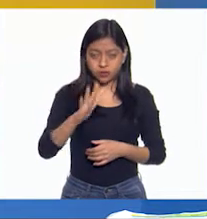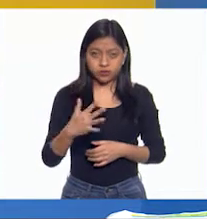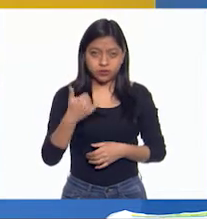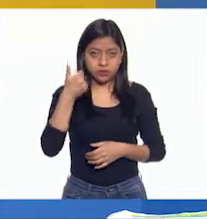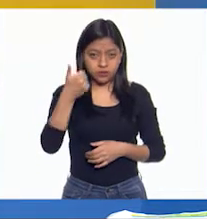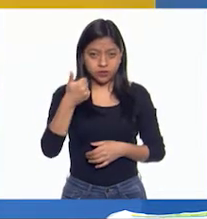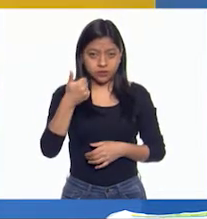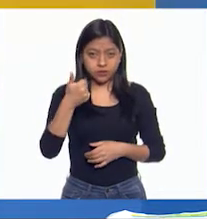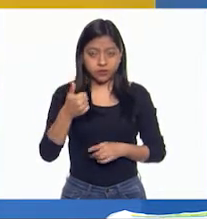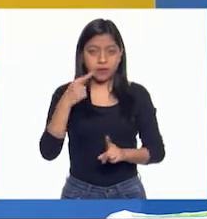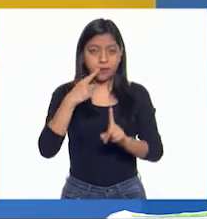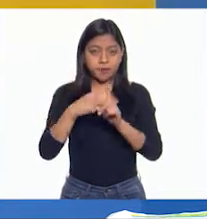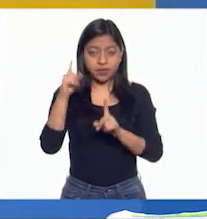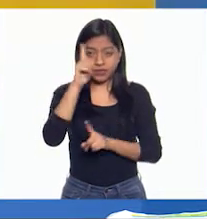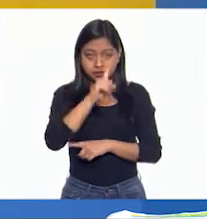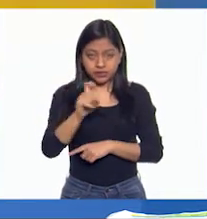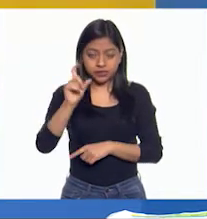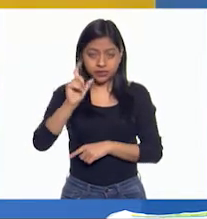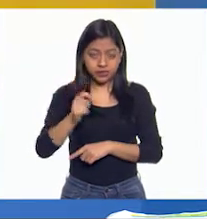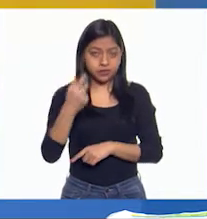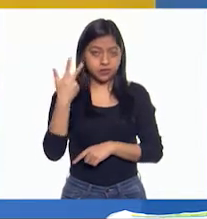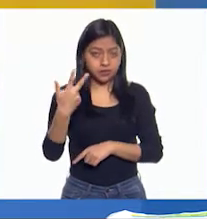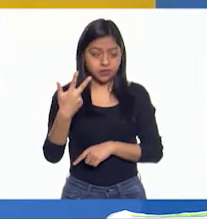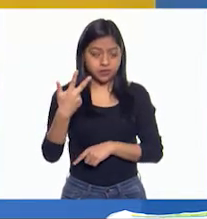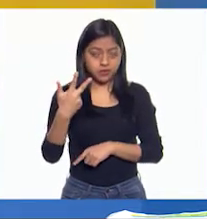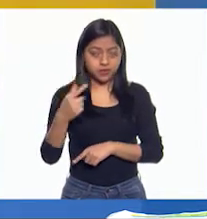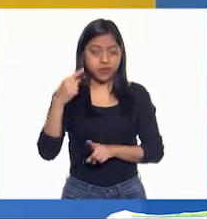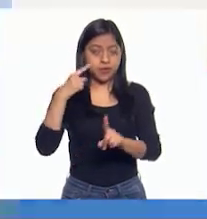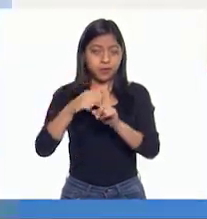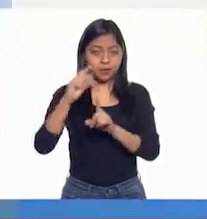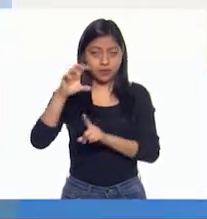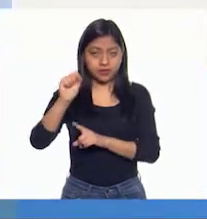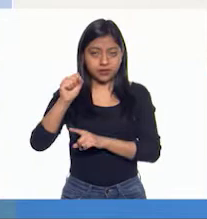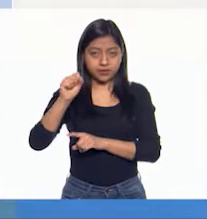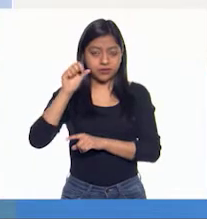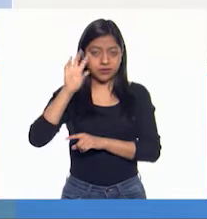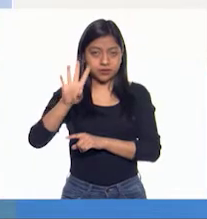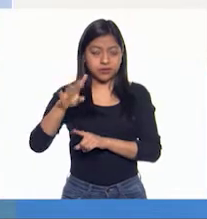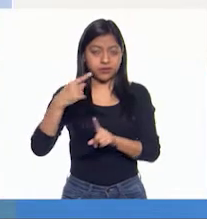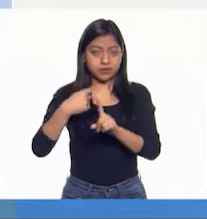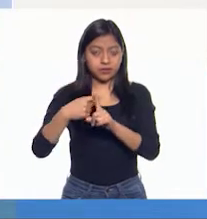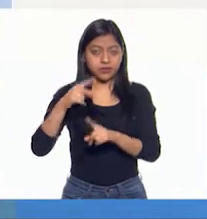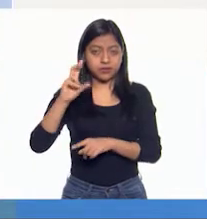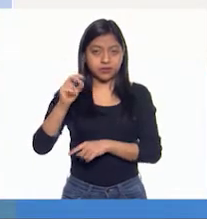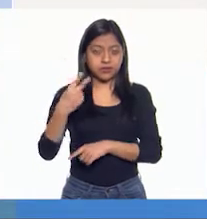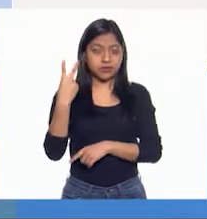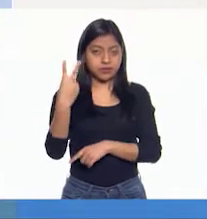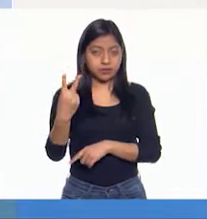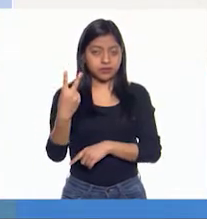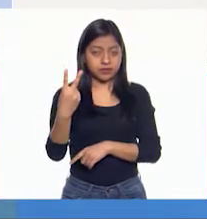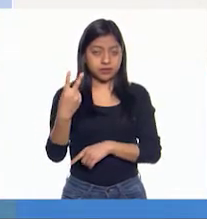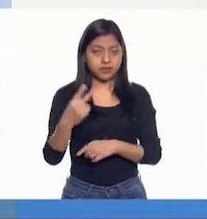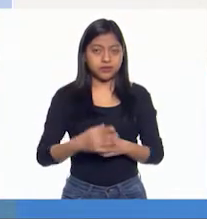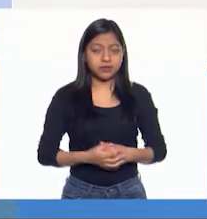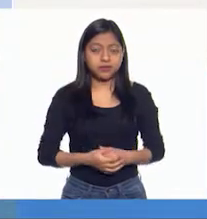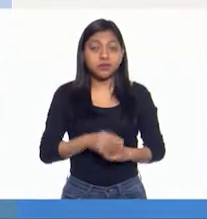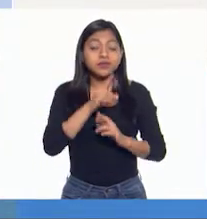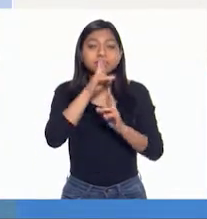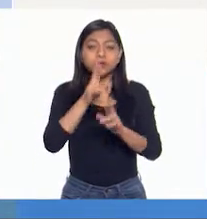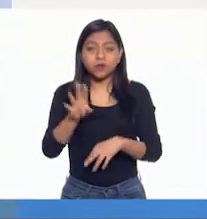256 más 128, más 128 más 64 más 32